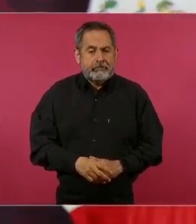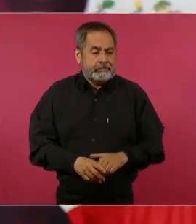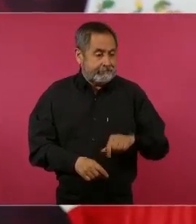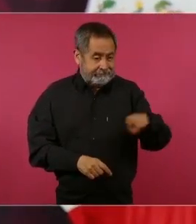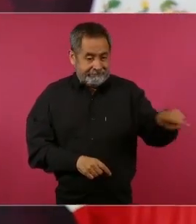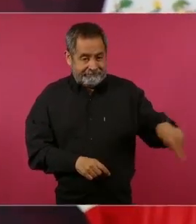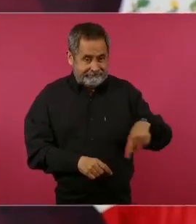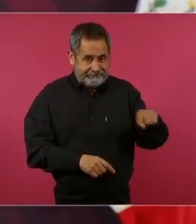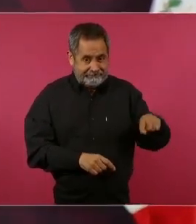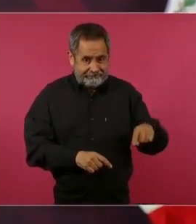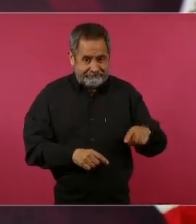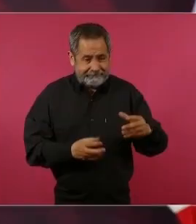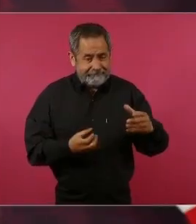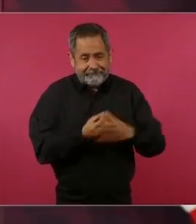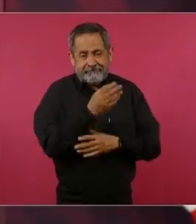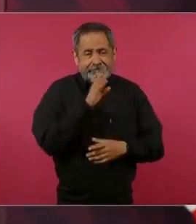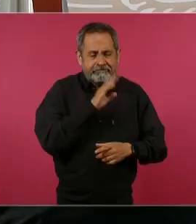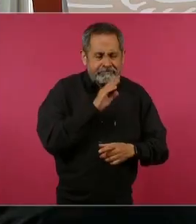les